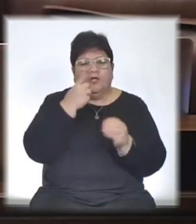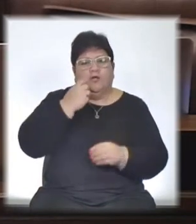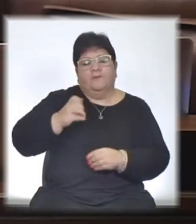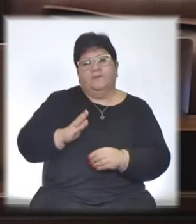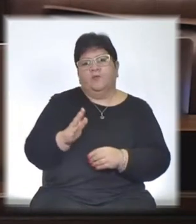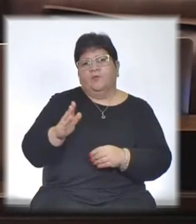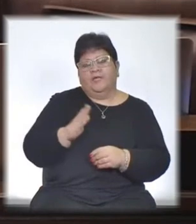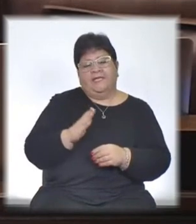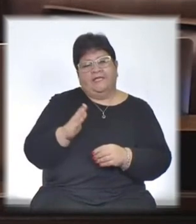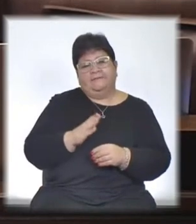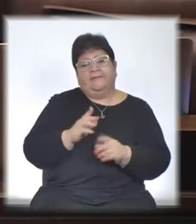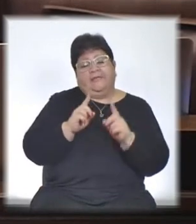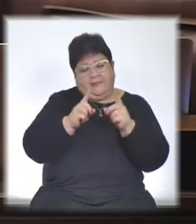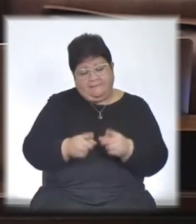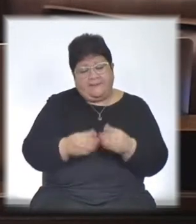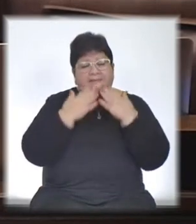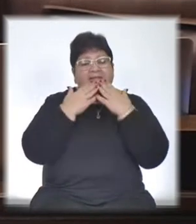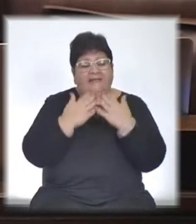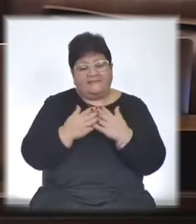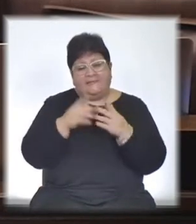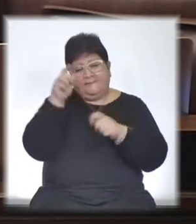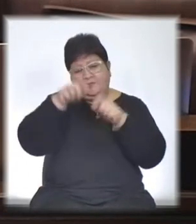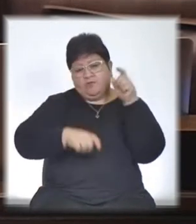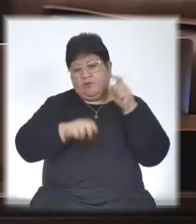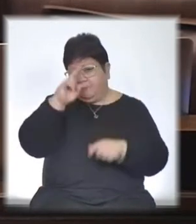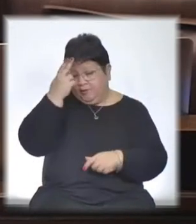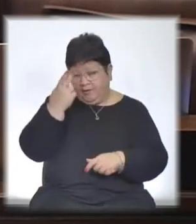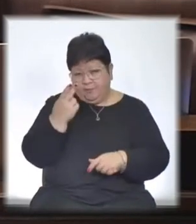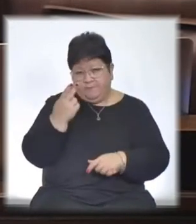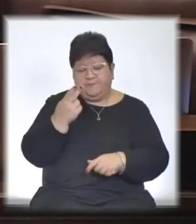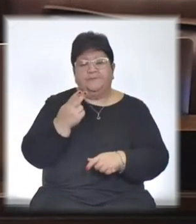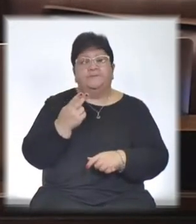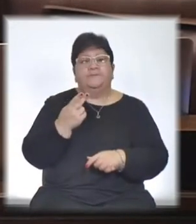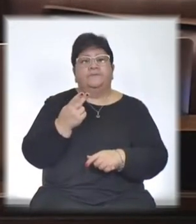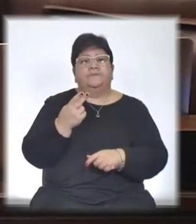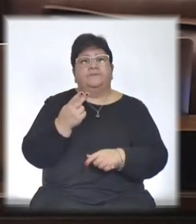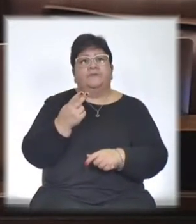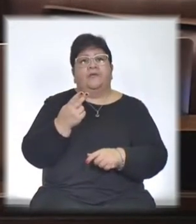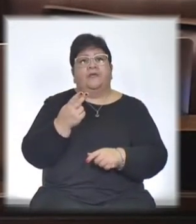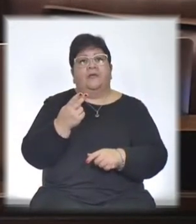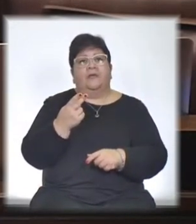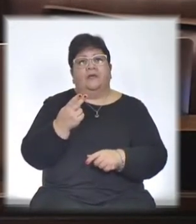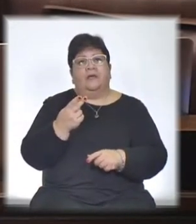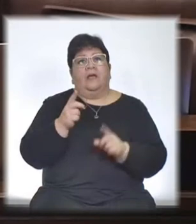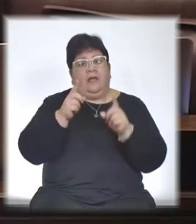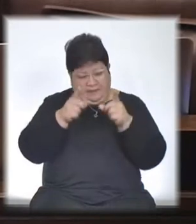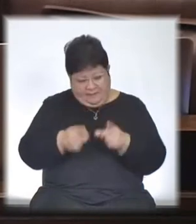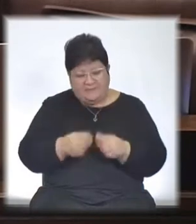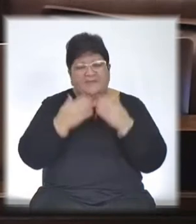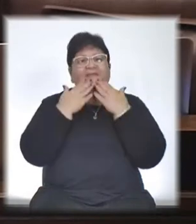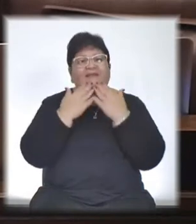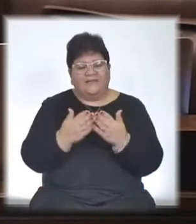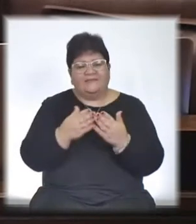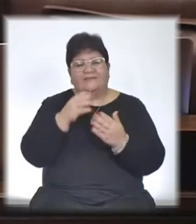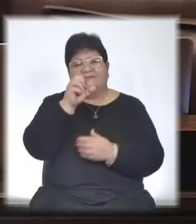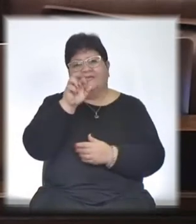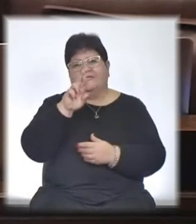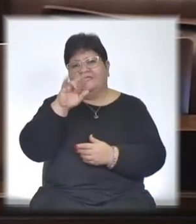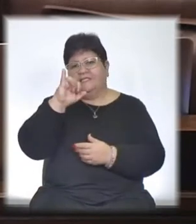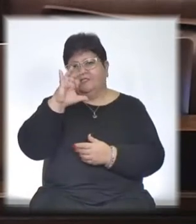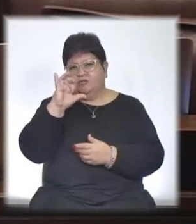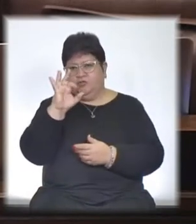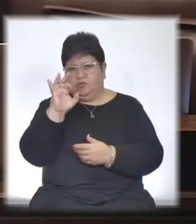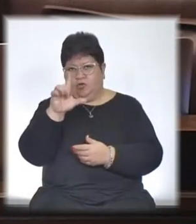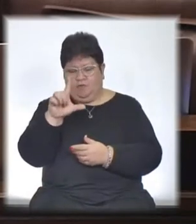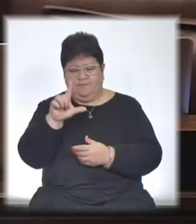gracias a los que ya no están, pero siempre estarán presentes en nosotros, gracias a Crisol, que junto a otras